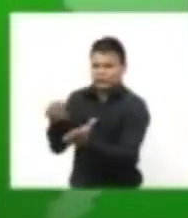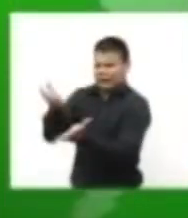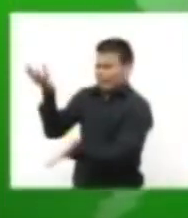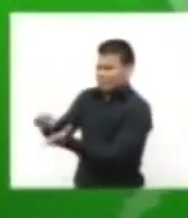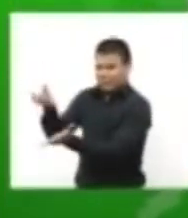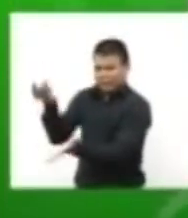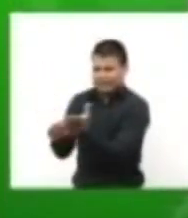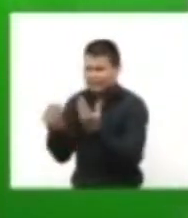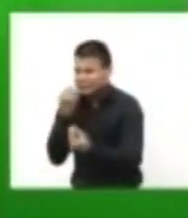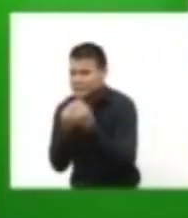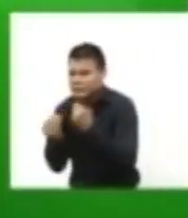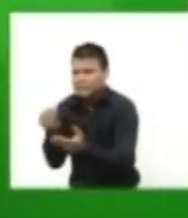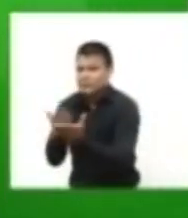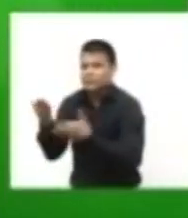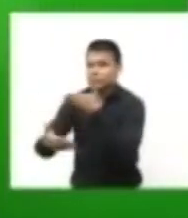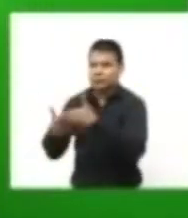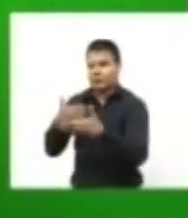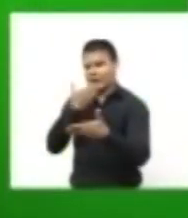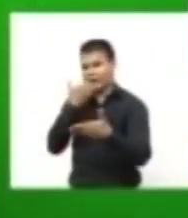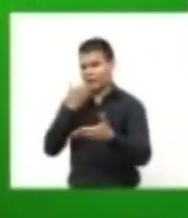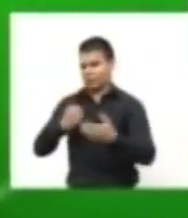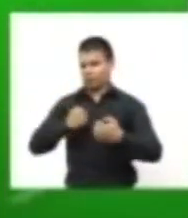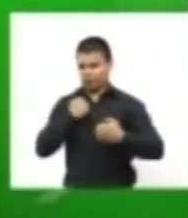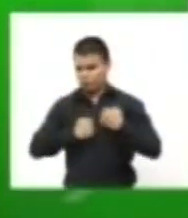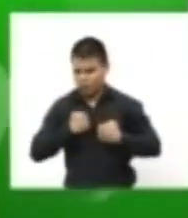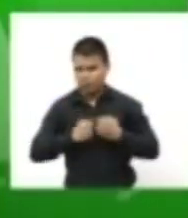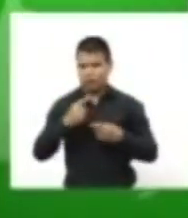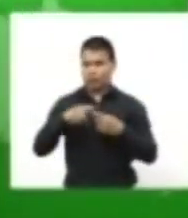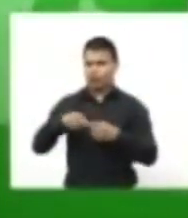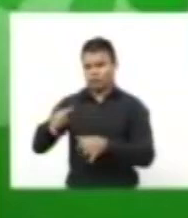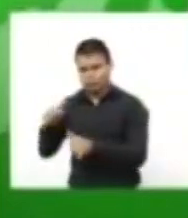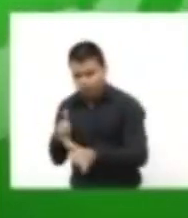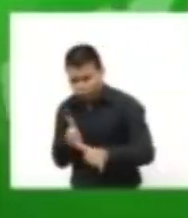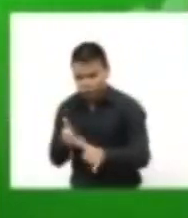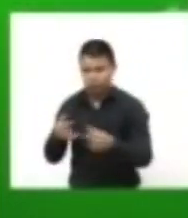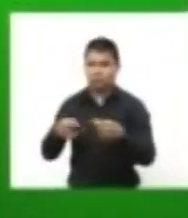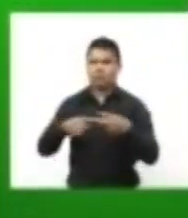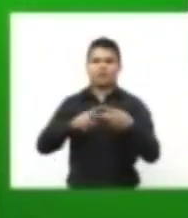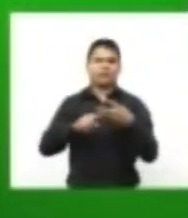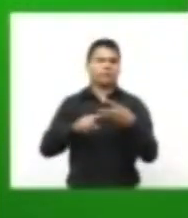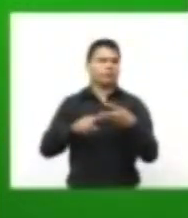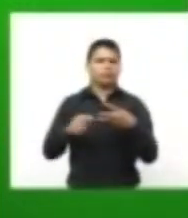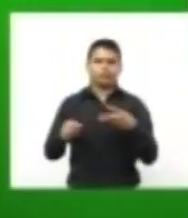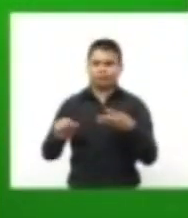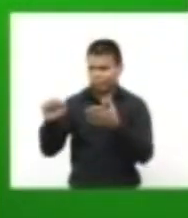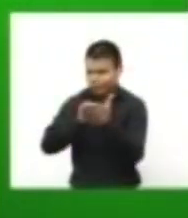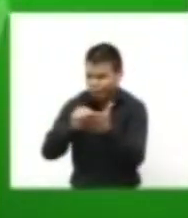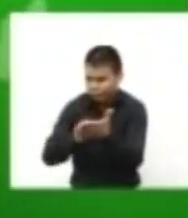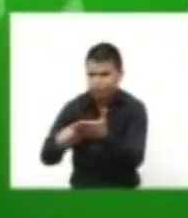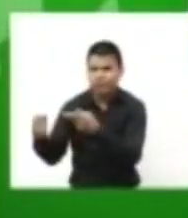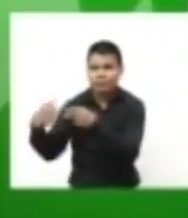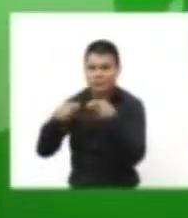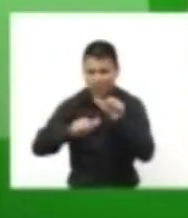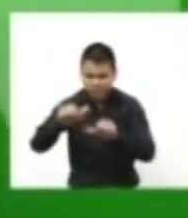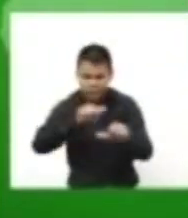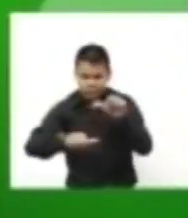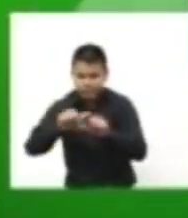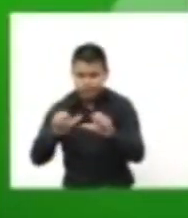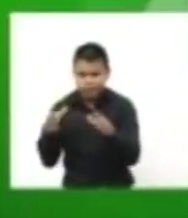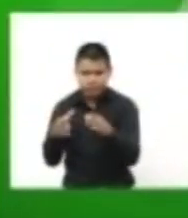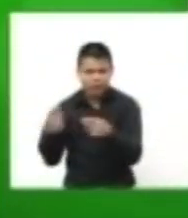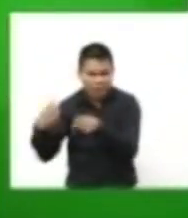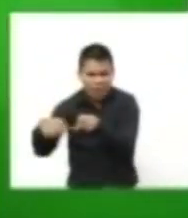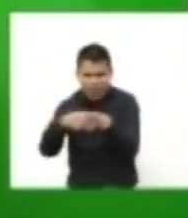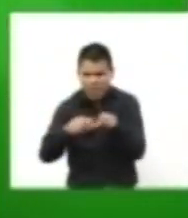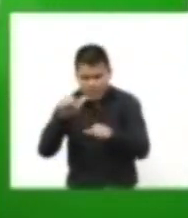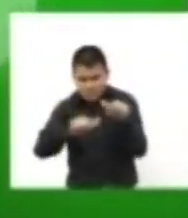de aseo familiar, jabones, desodorantes, escobas, pues todas las cosas de aseo del hogar